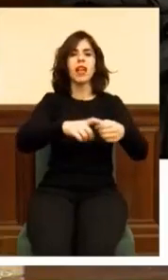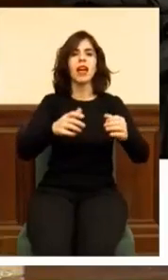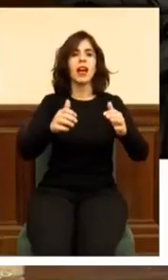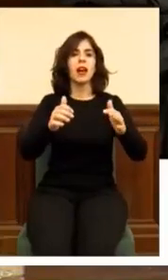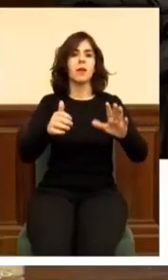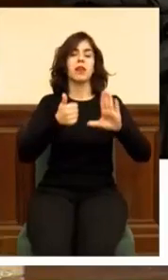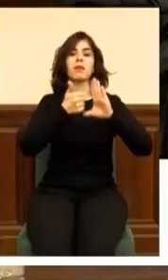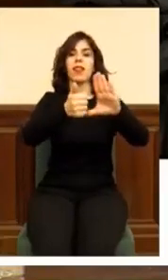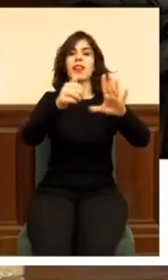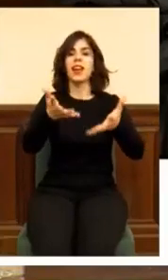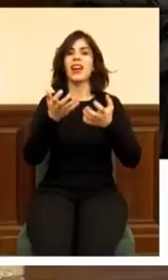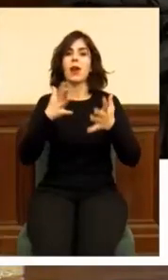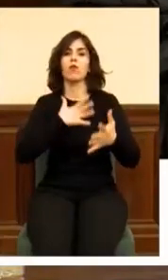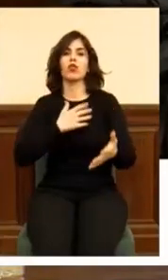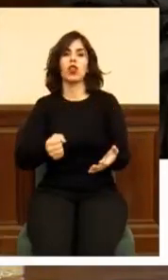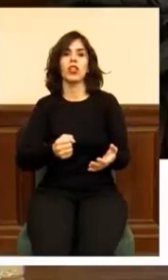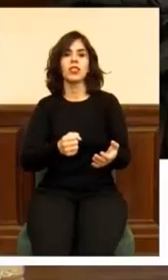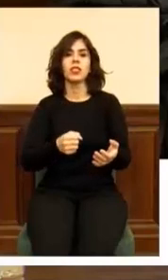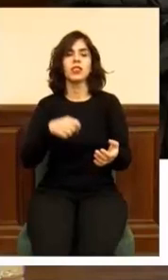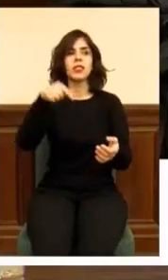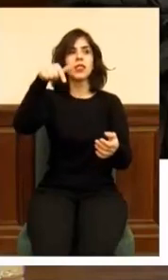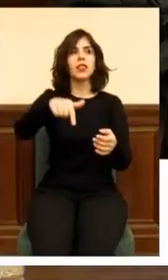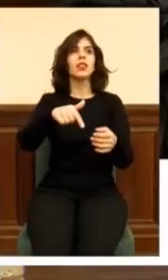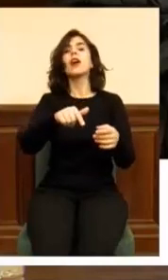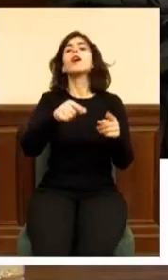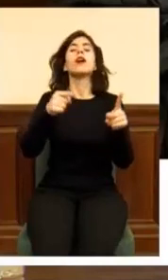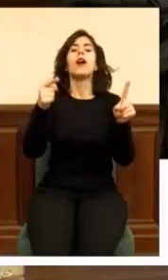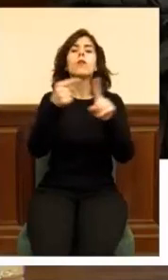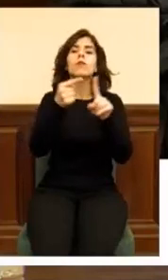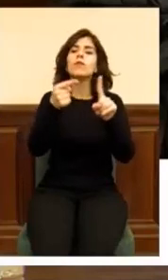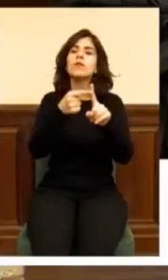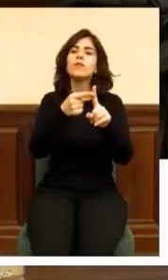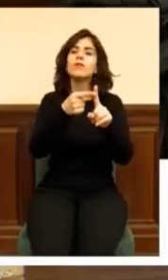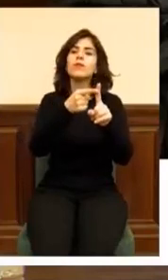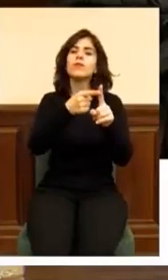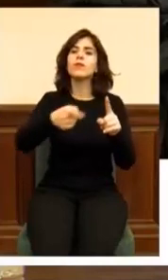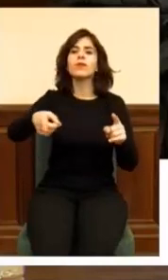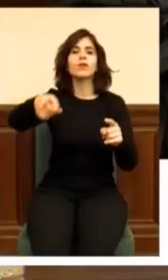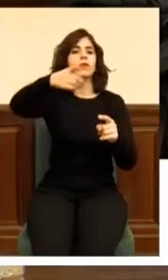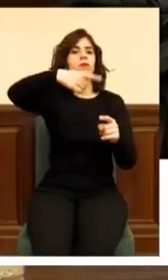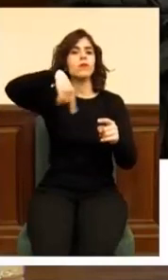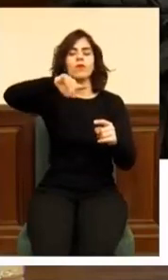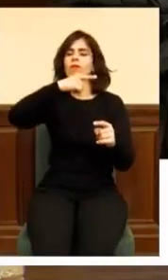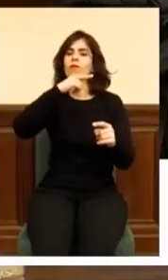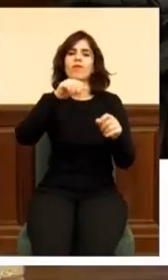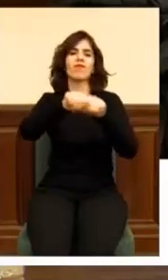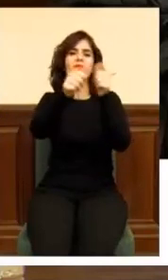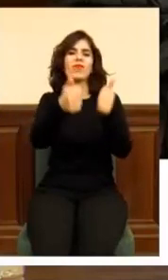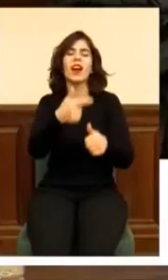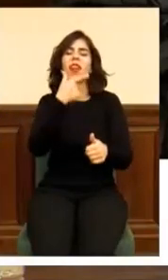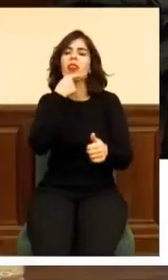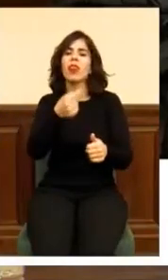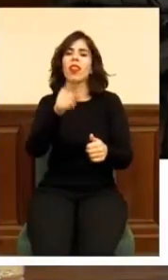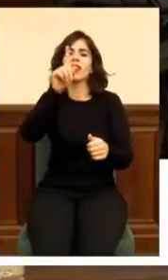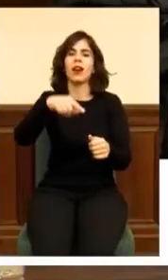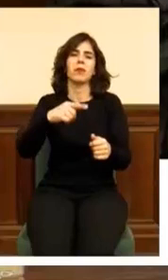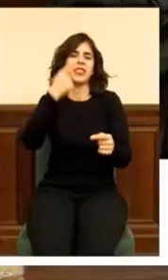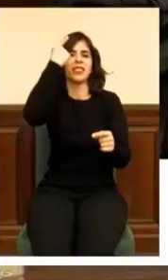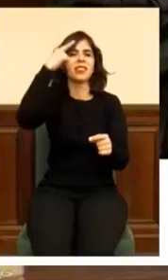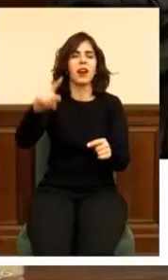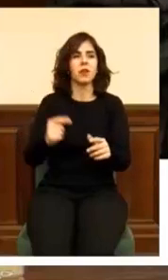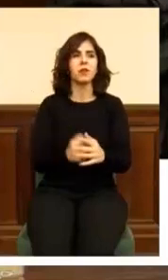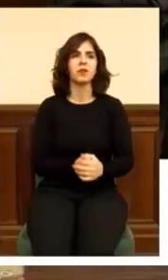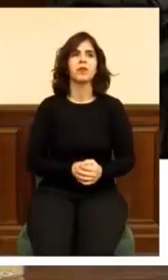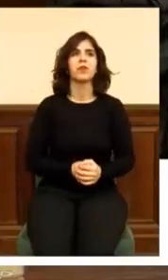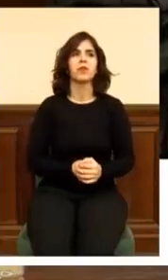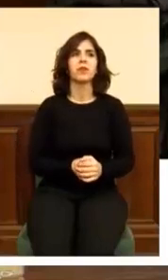Móstoles, funciona bajo un principio rector tan sencillo como predecible.